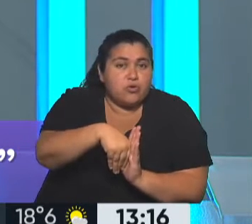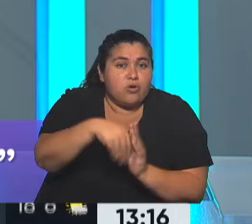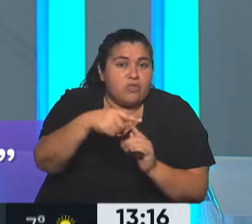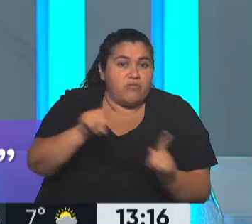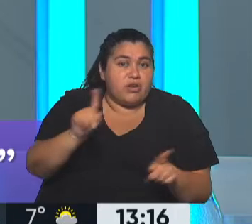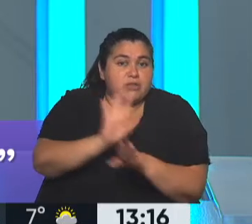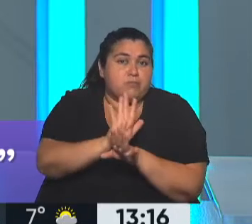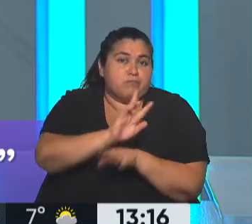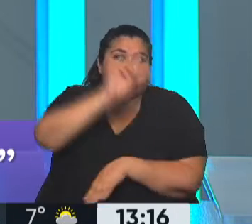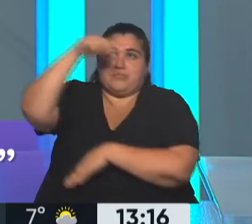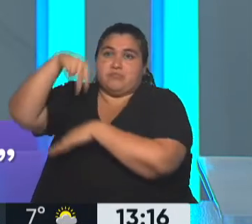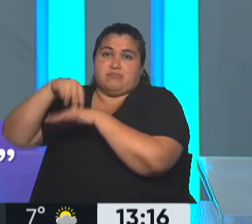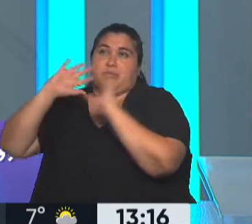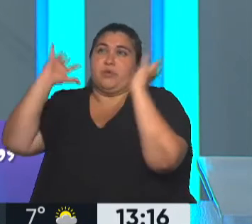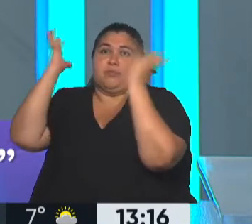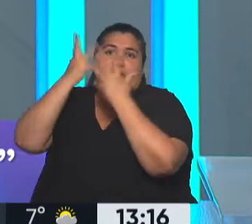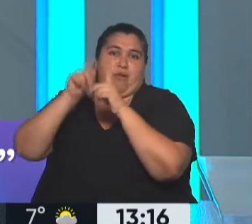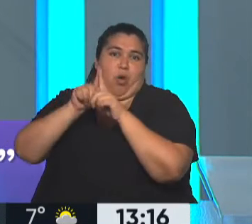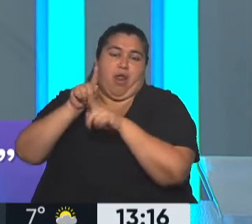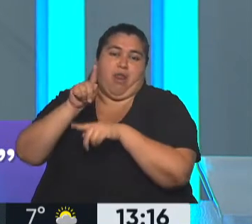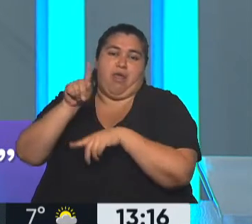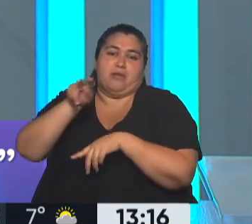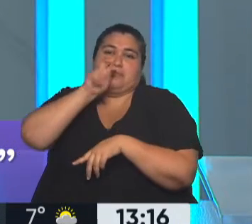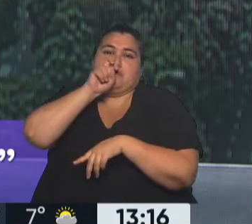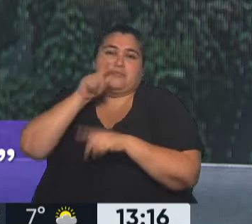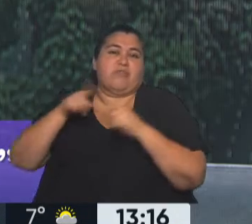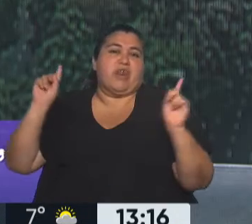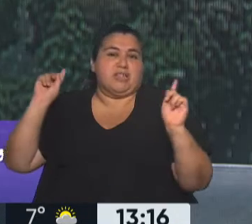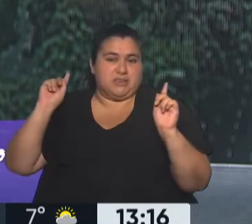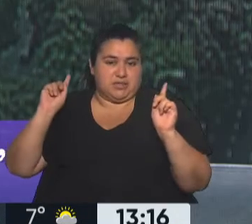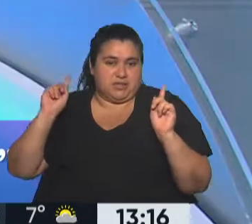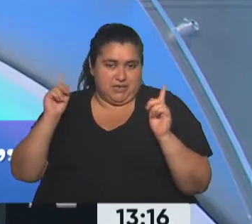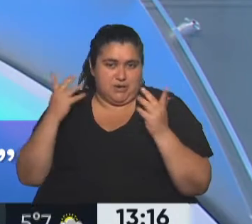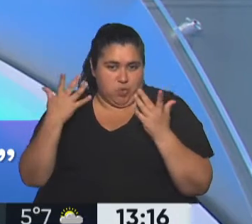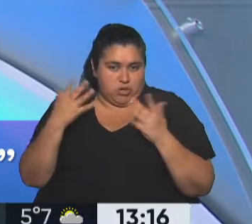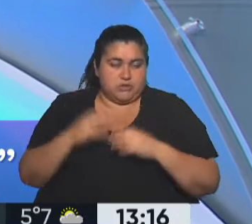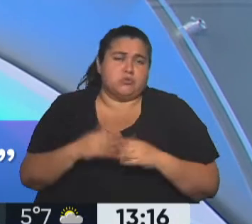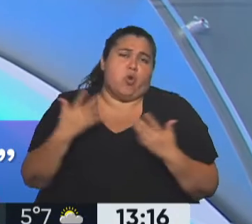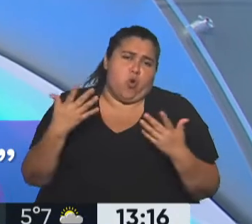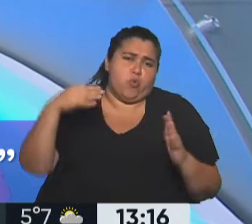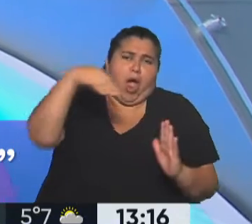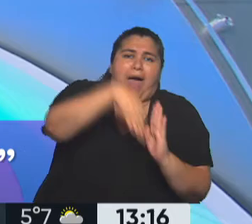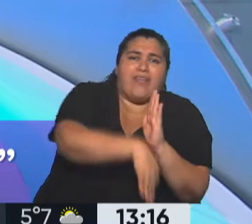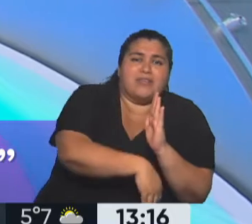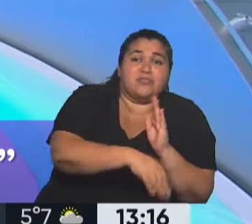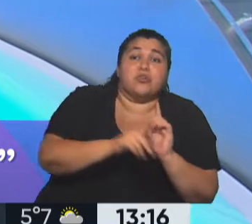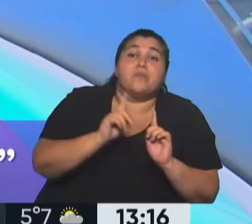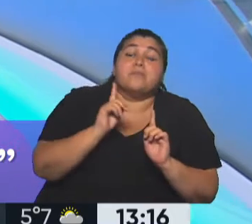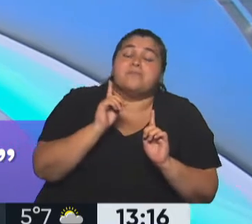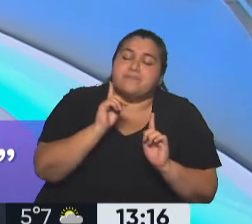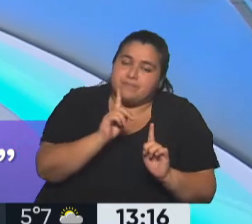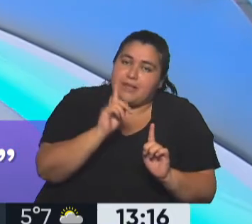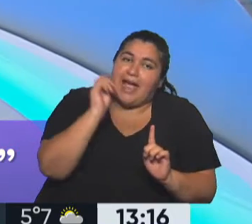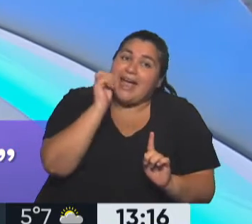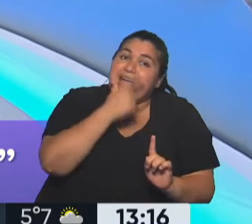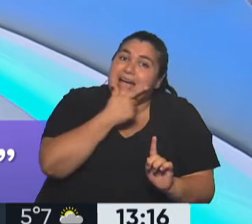profundidad que, por ejemplo, en el balcón de una casa, digo. No, a eso me refiero, ¿no? Sin lugar a duda, pero como es un gas mecánicamente